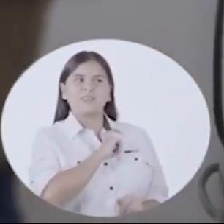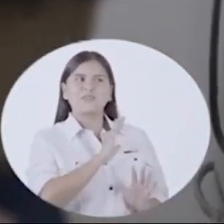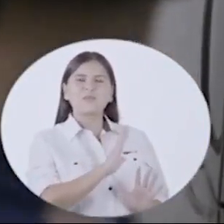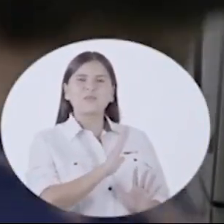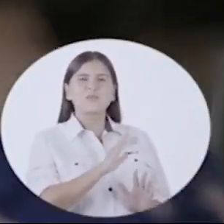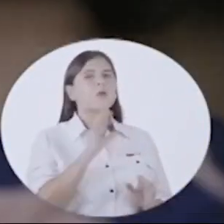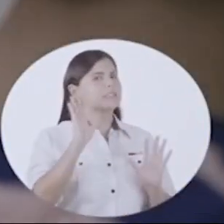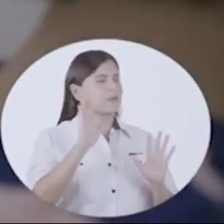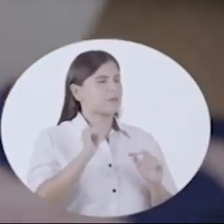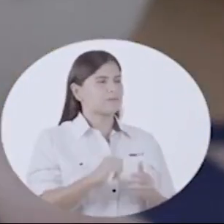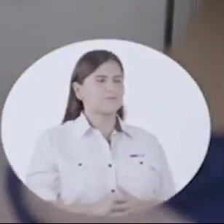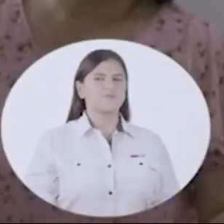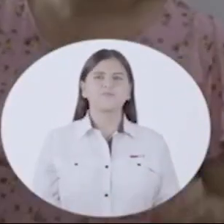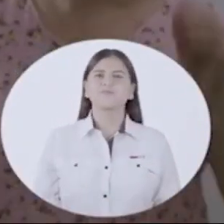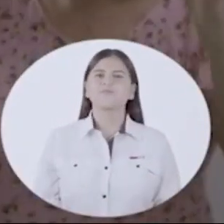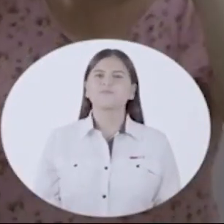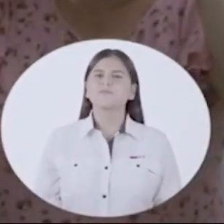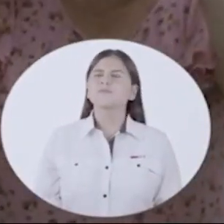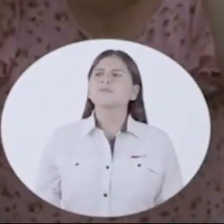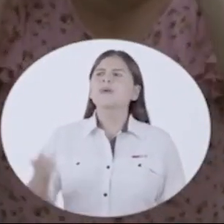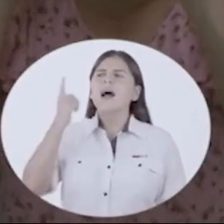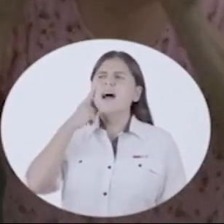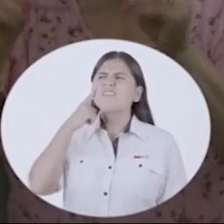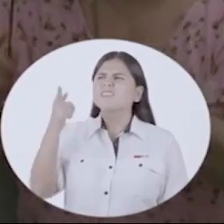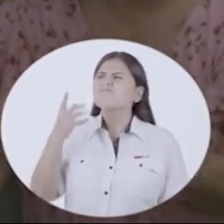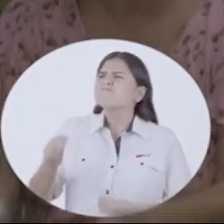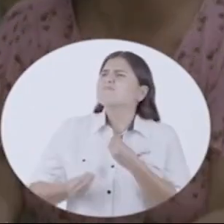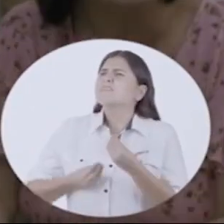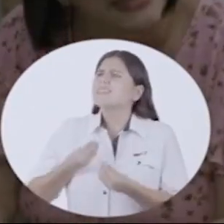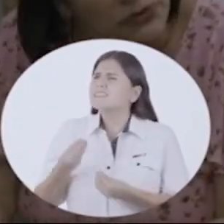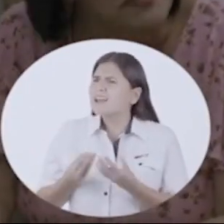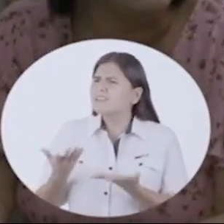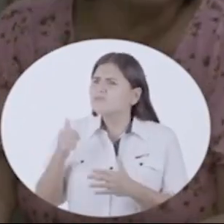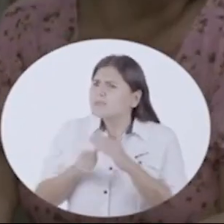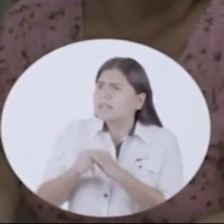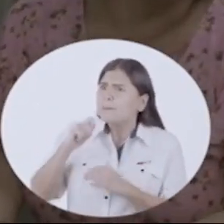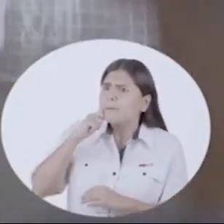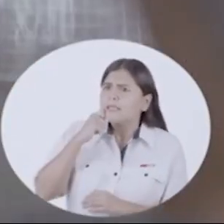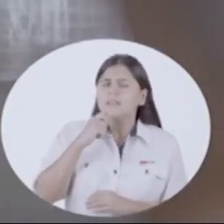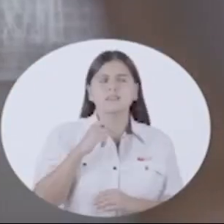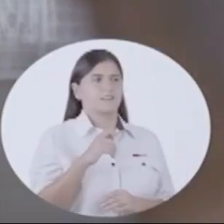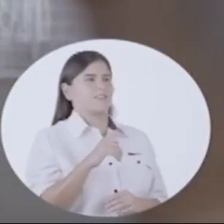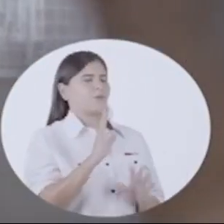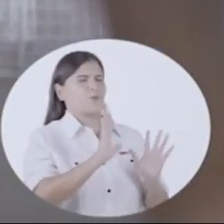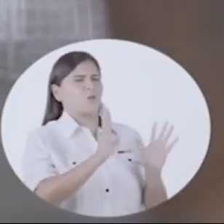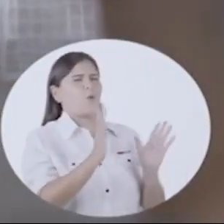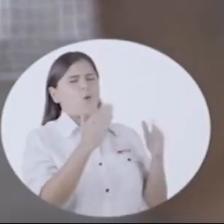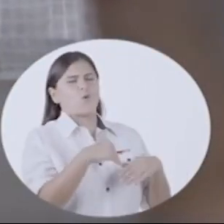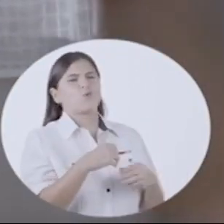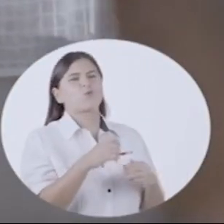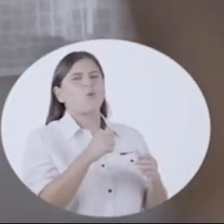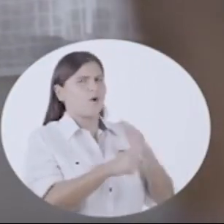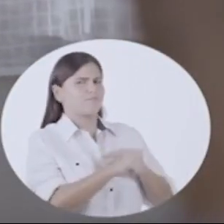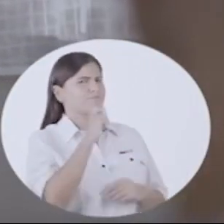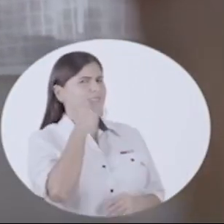Central durante la tarde. Para el domingo también tendríamos condiciones inestables, nuevamente lluvias